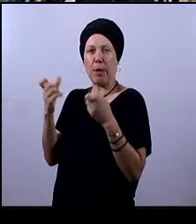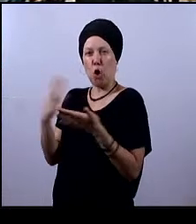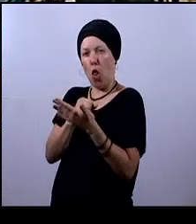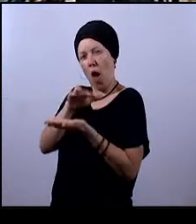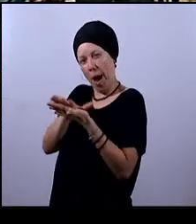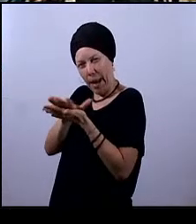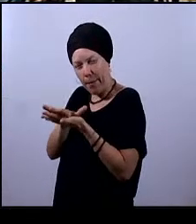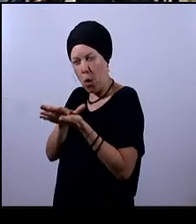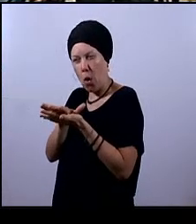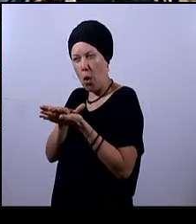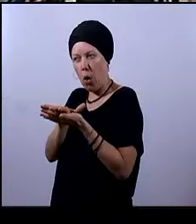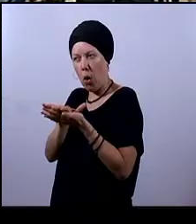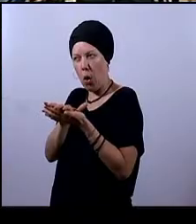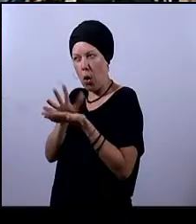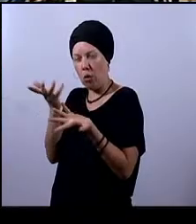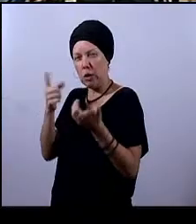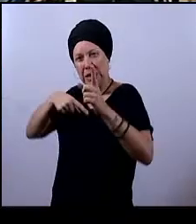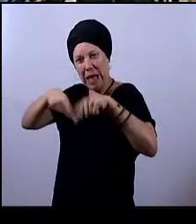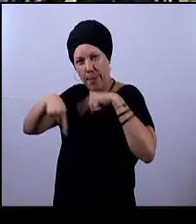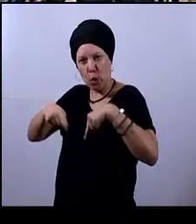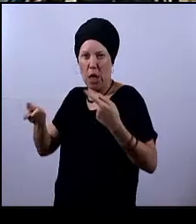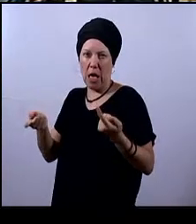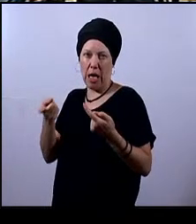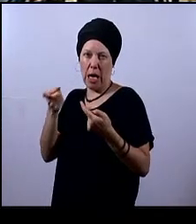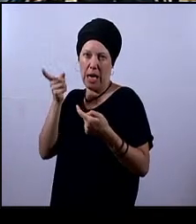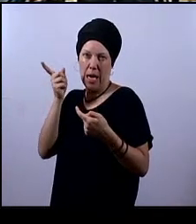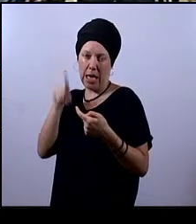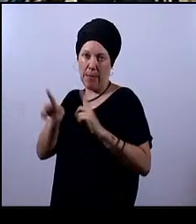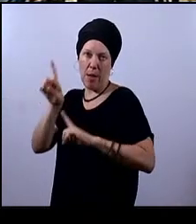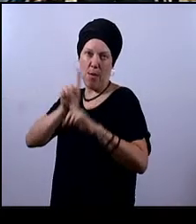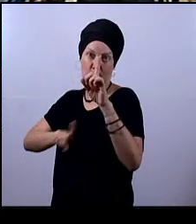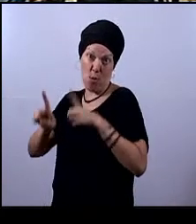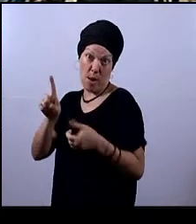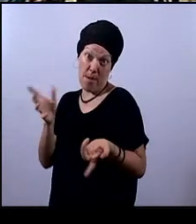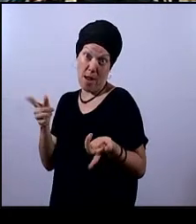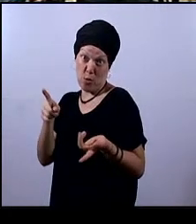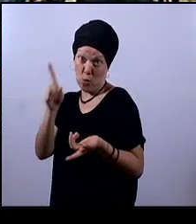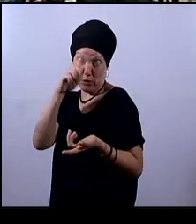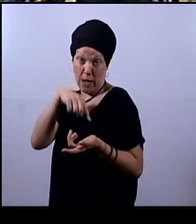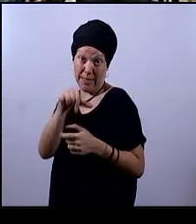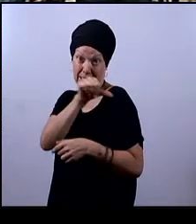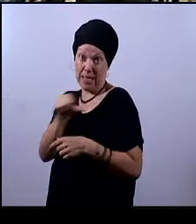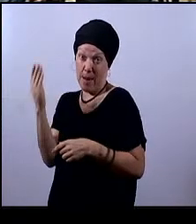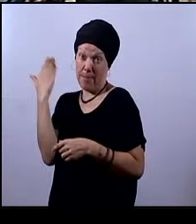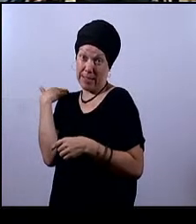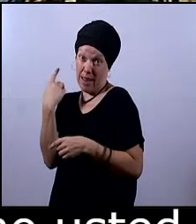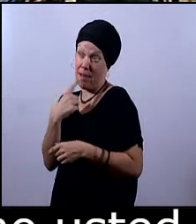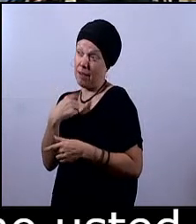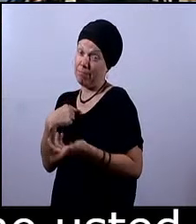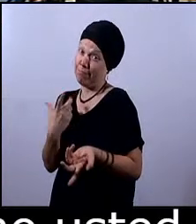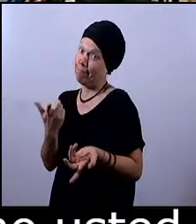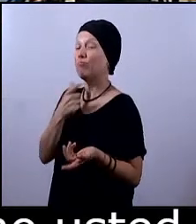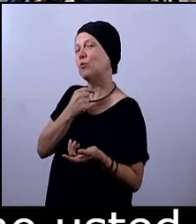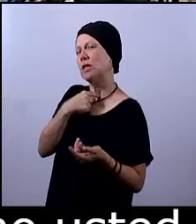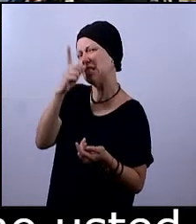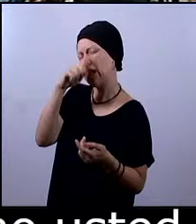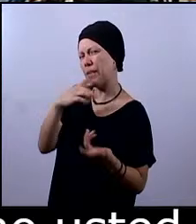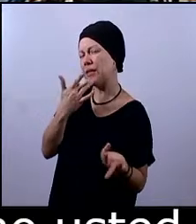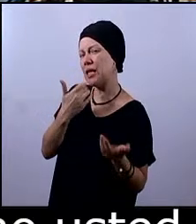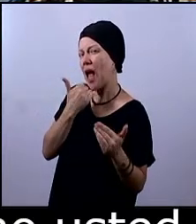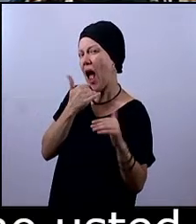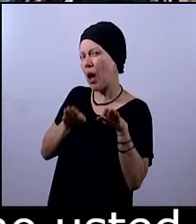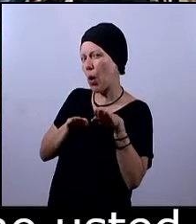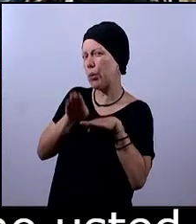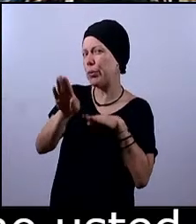estamos hablando, un transporte que también tiene problemas, como usted nos dijo la semana pasada. Me gustaría saber si se ha avanzado